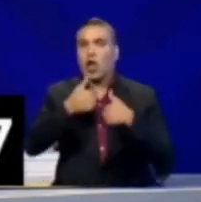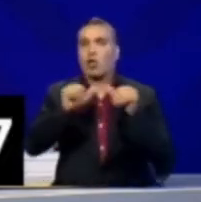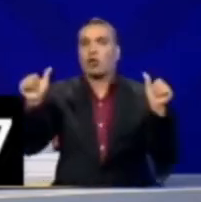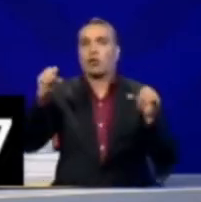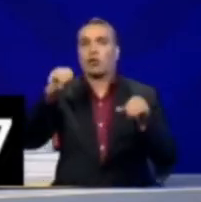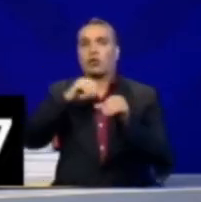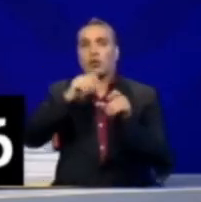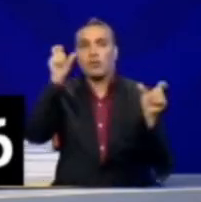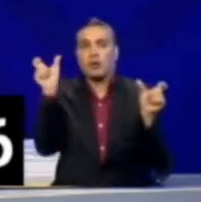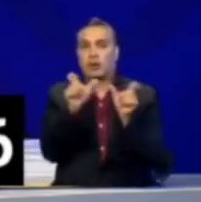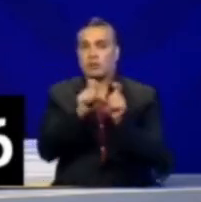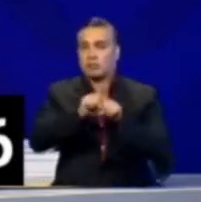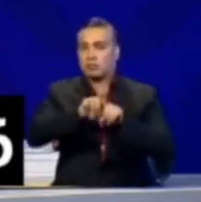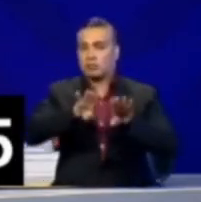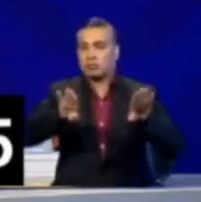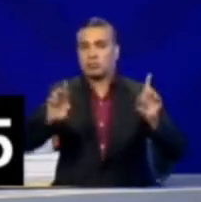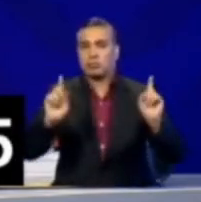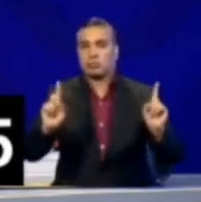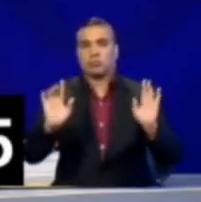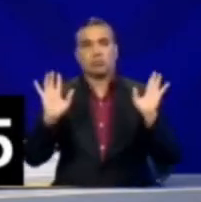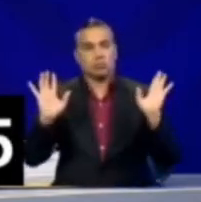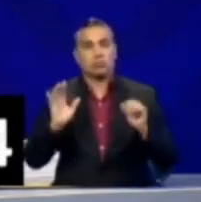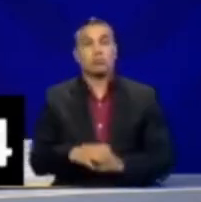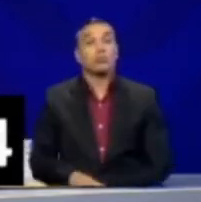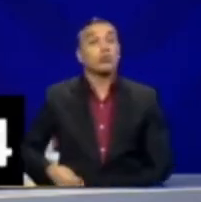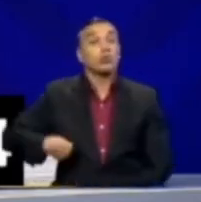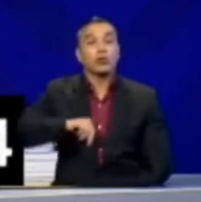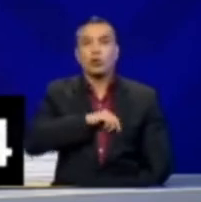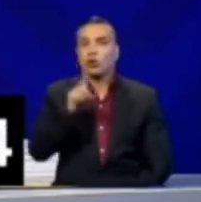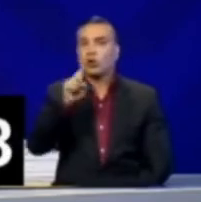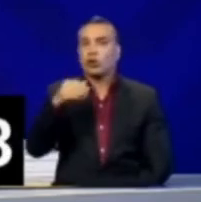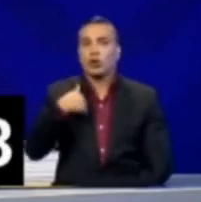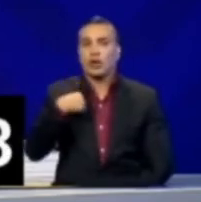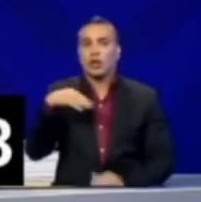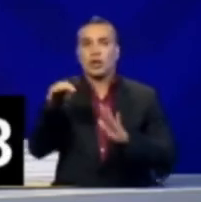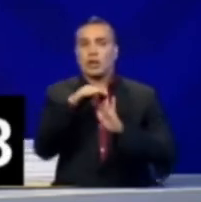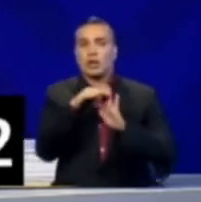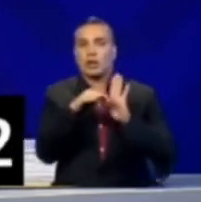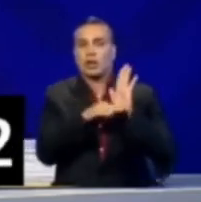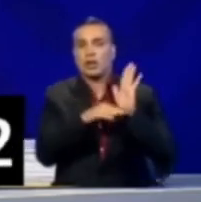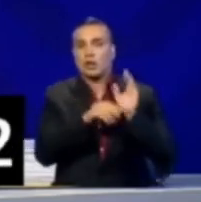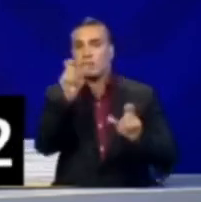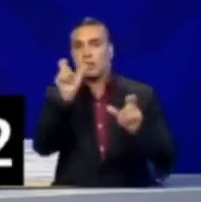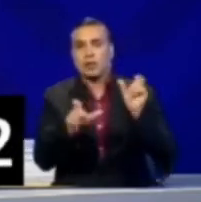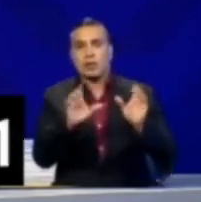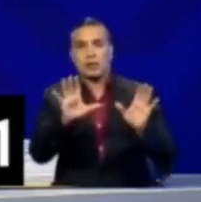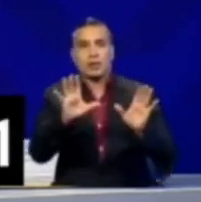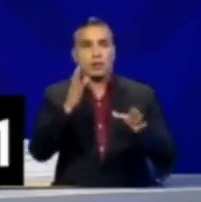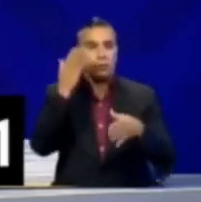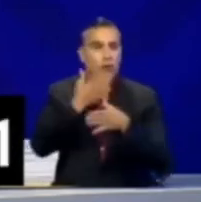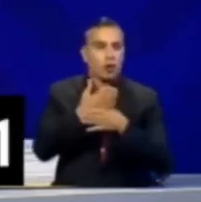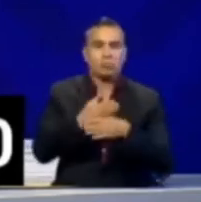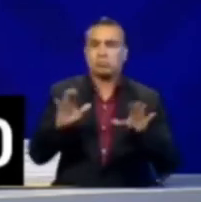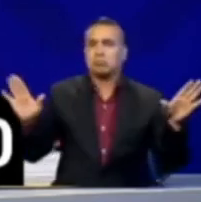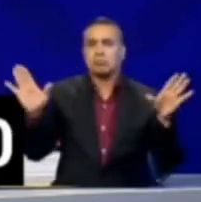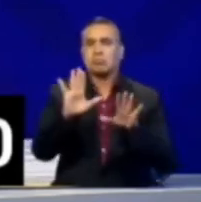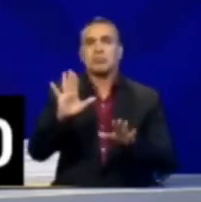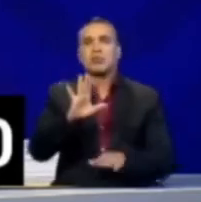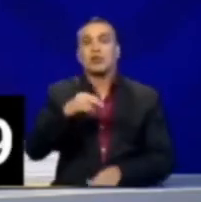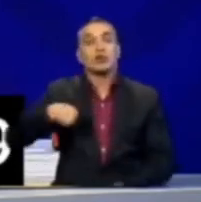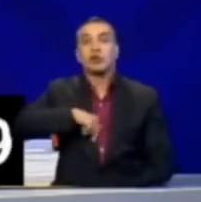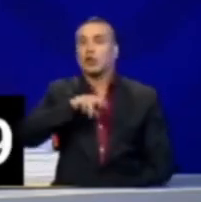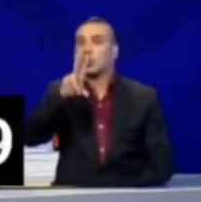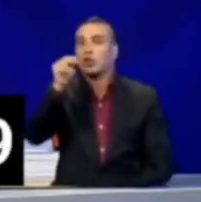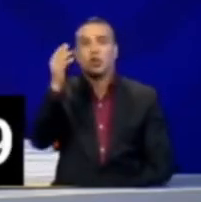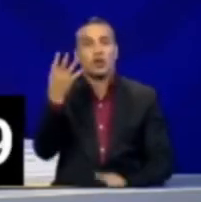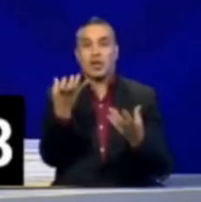la Fiscalía General de la Nación. Nosotros no tenemos listas de personas a perseguir. No queremos